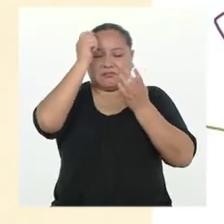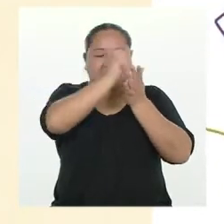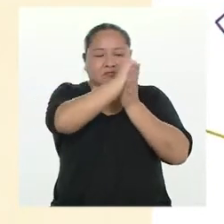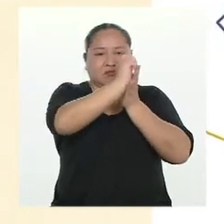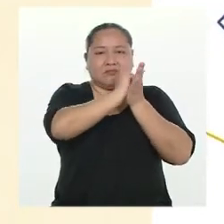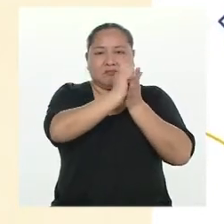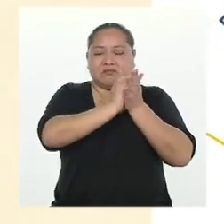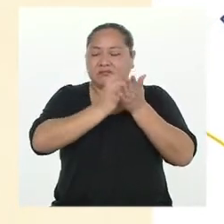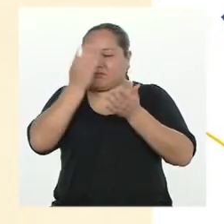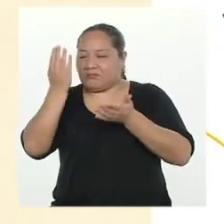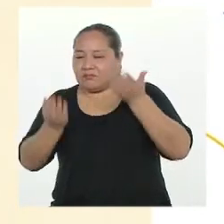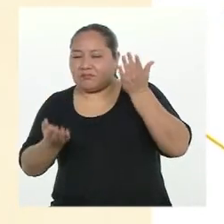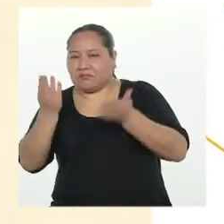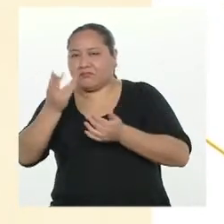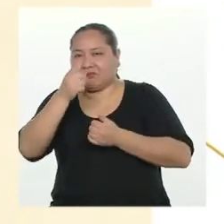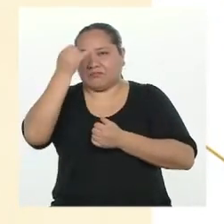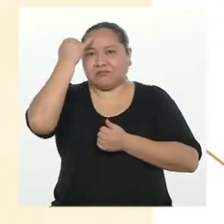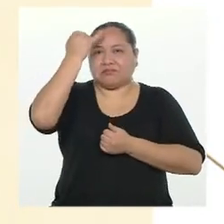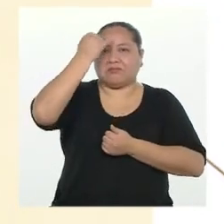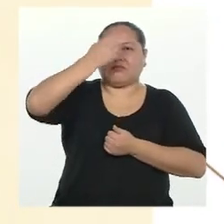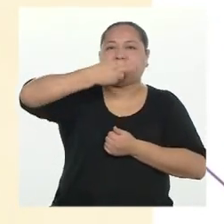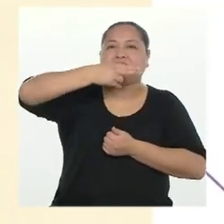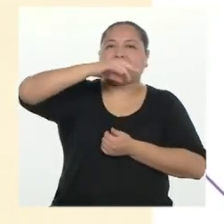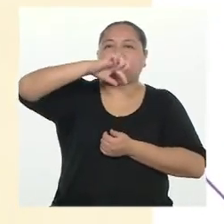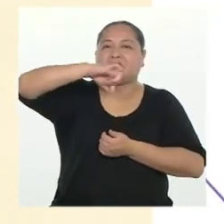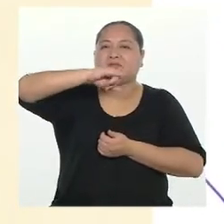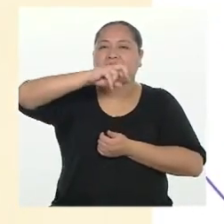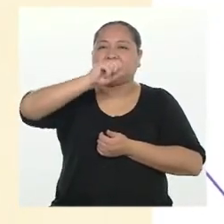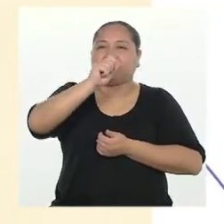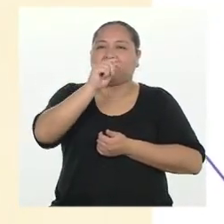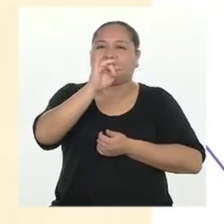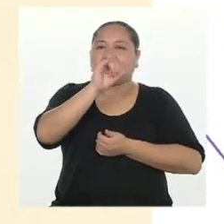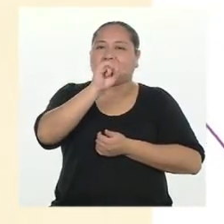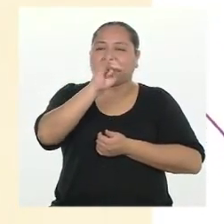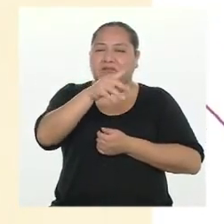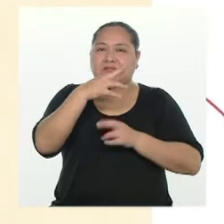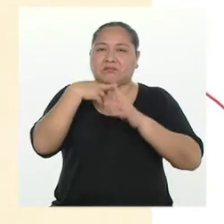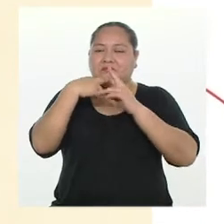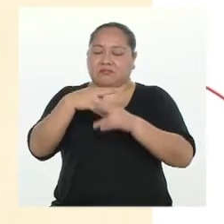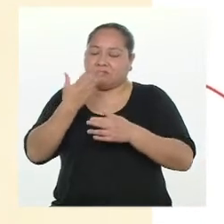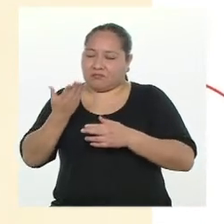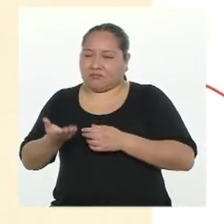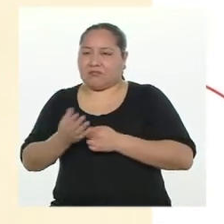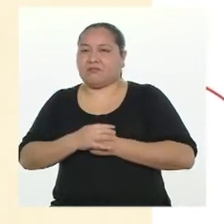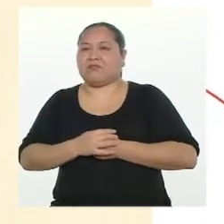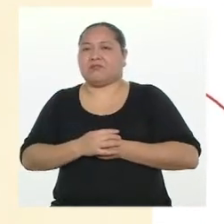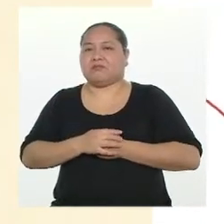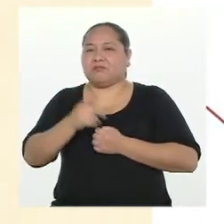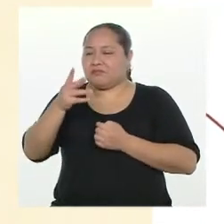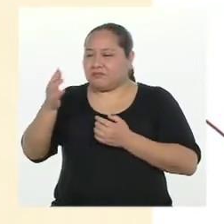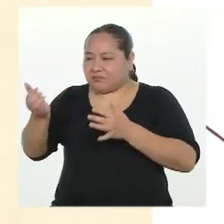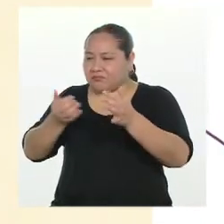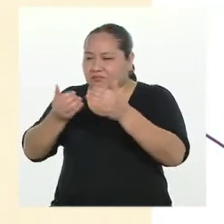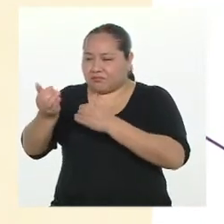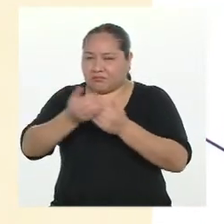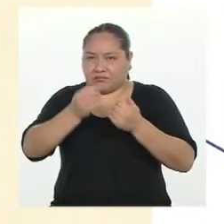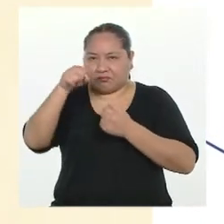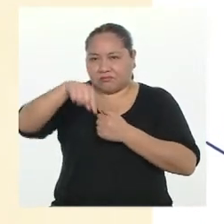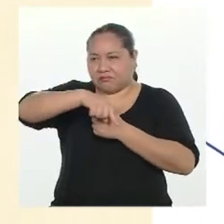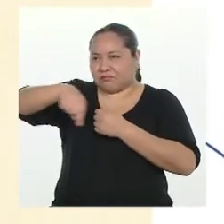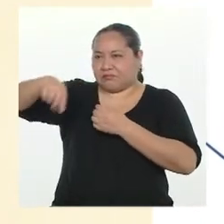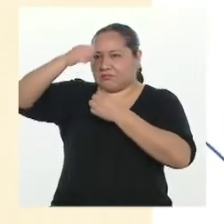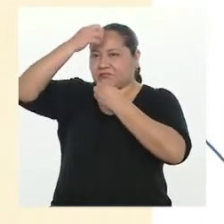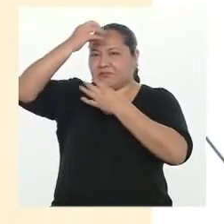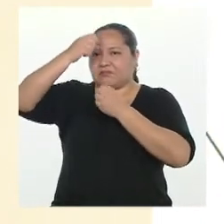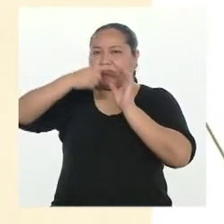para contrastarla con la hipótesis. Ahora respondamos lo siguiente. ¿La recolección de los datos